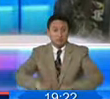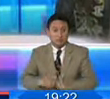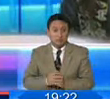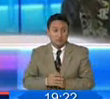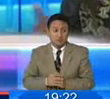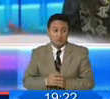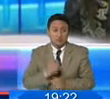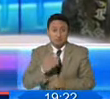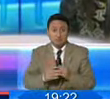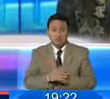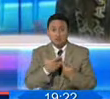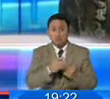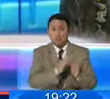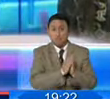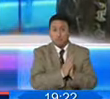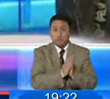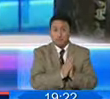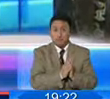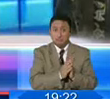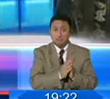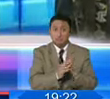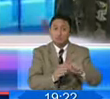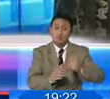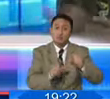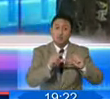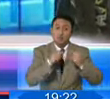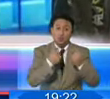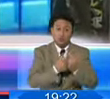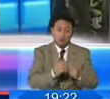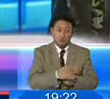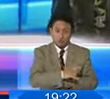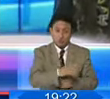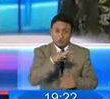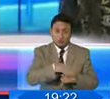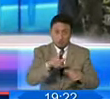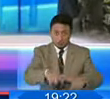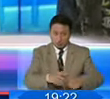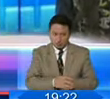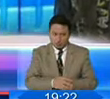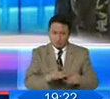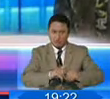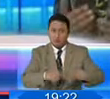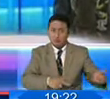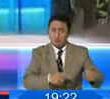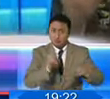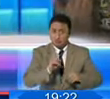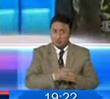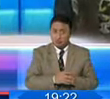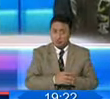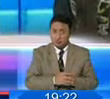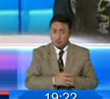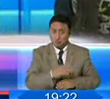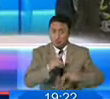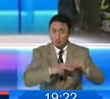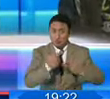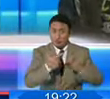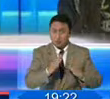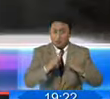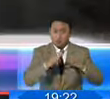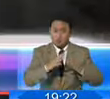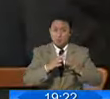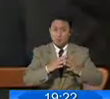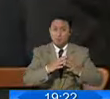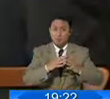acoger esa demanda de los del otro grupo que no votó por Lenín Moreno, pero que son tan necesarios para la construcción de un